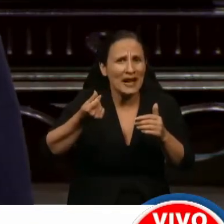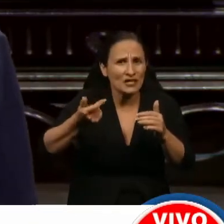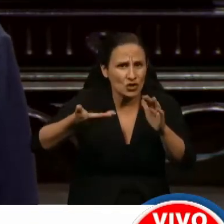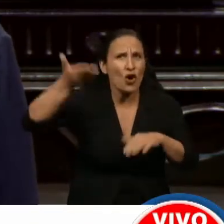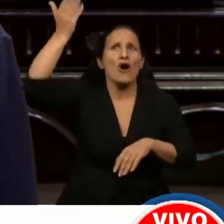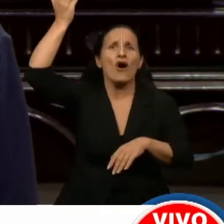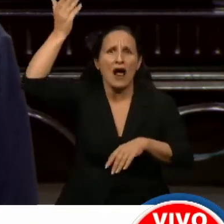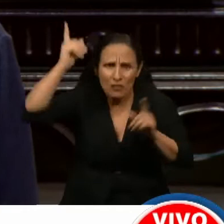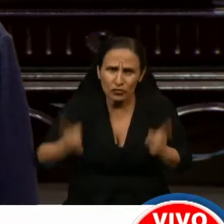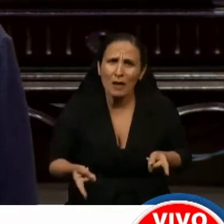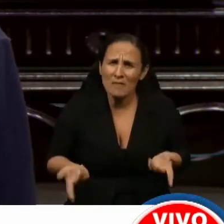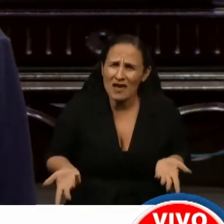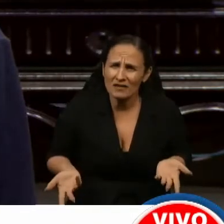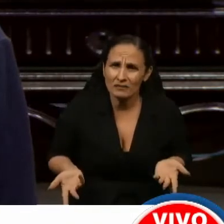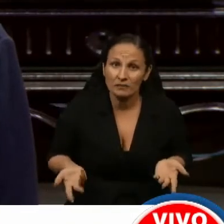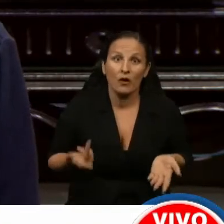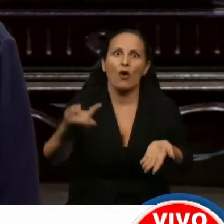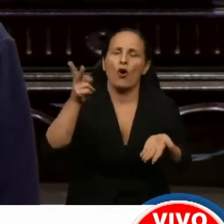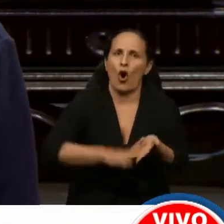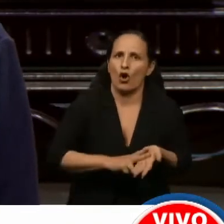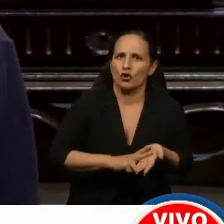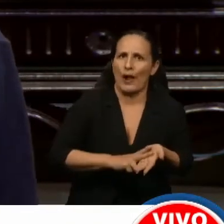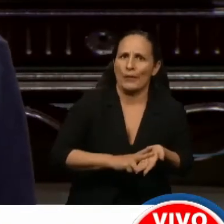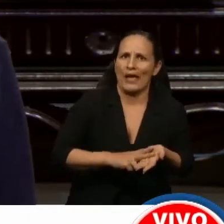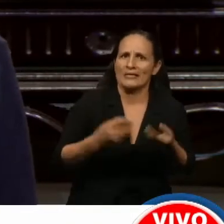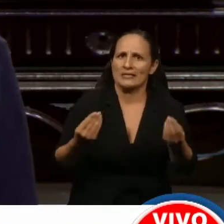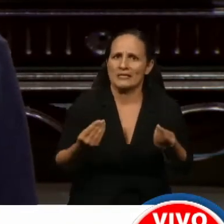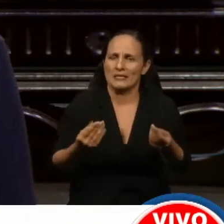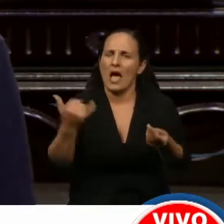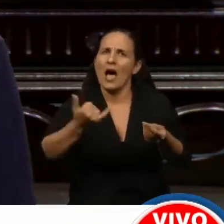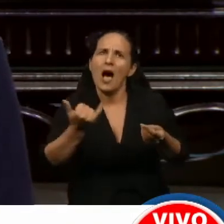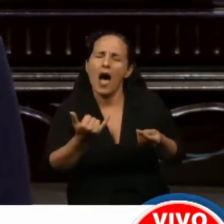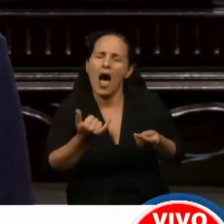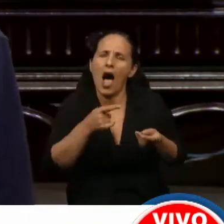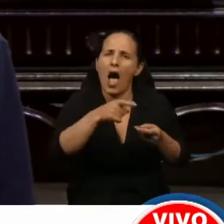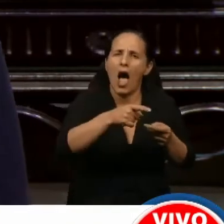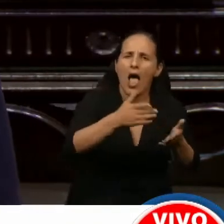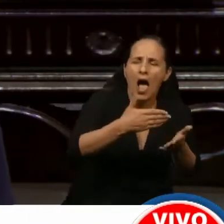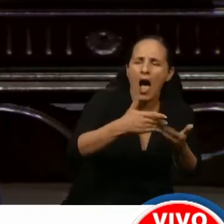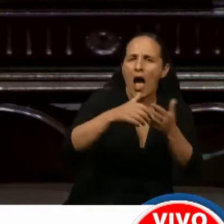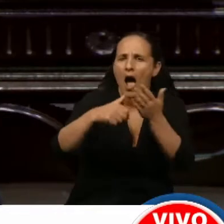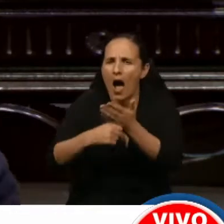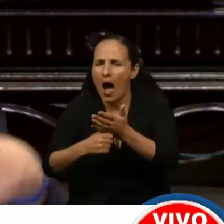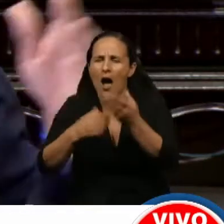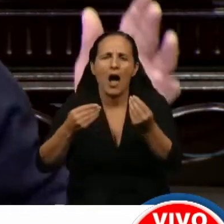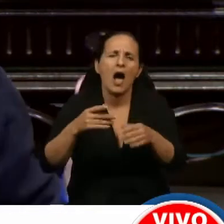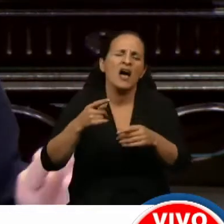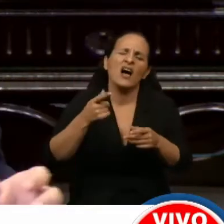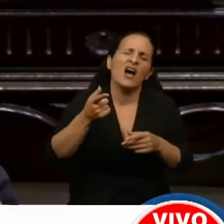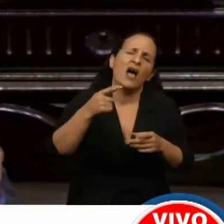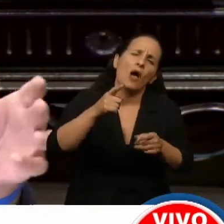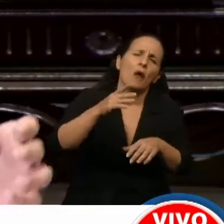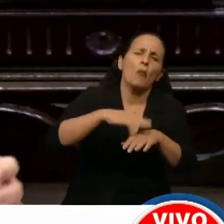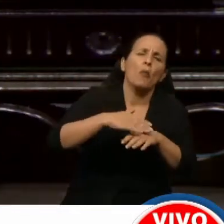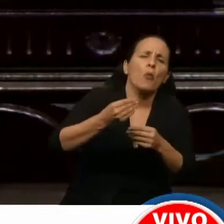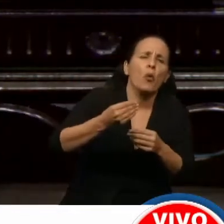también. Otra vez, las reglas de producción, consumo y demanda rotas, obviamente la excusa es porque exportamos a